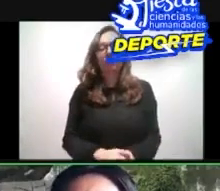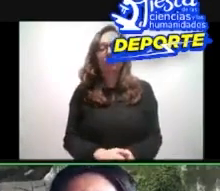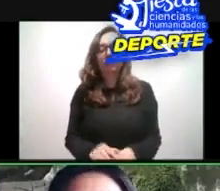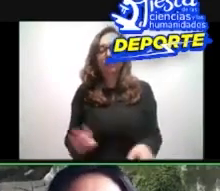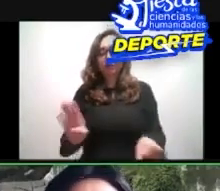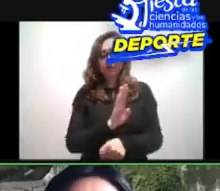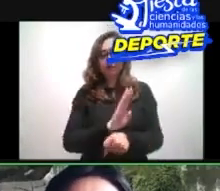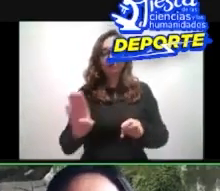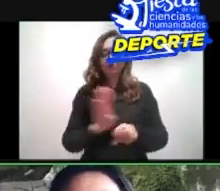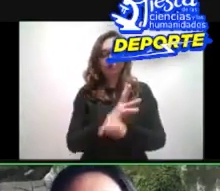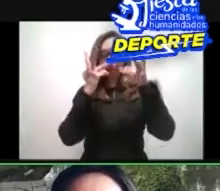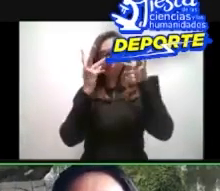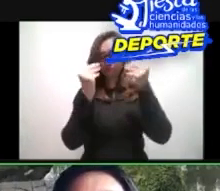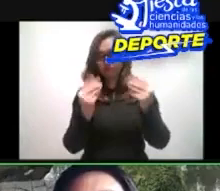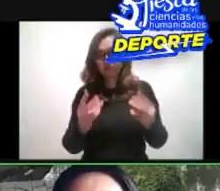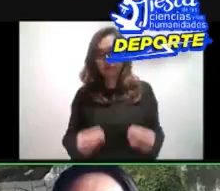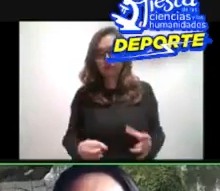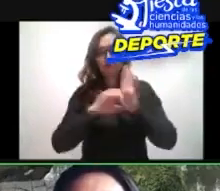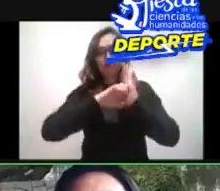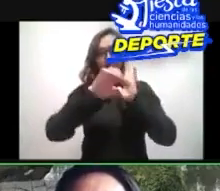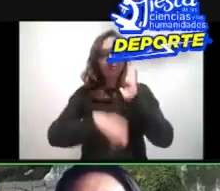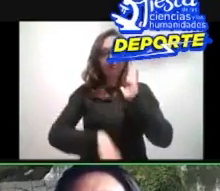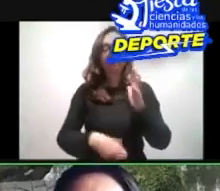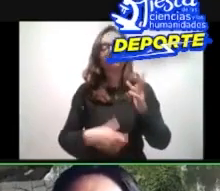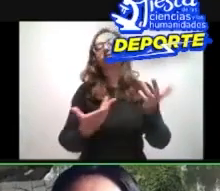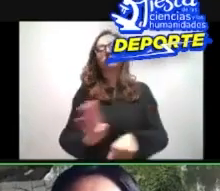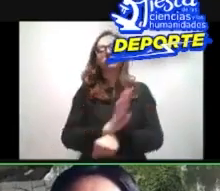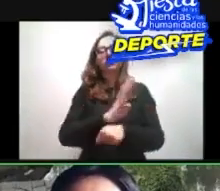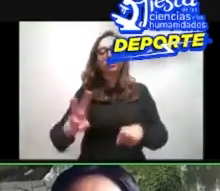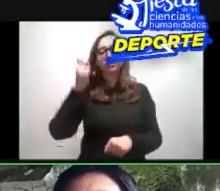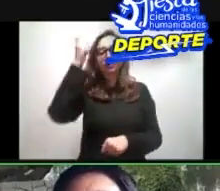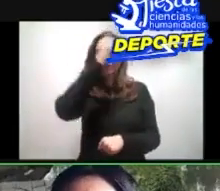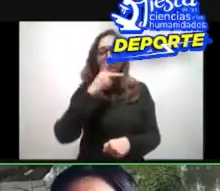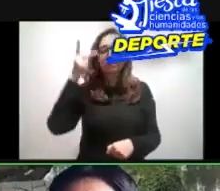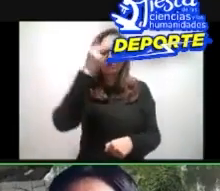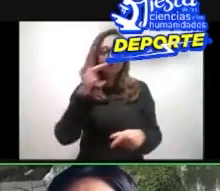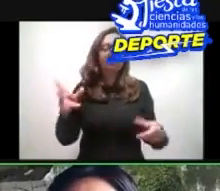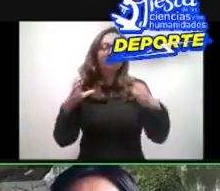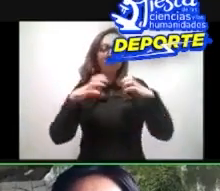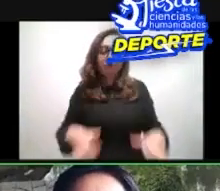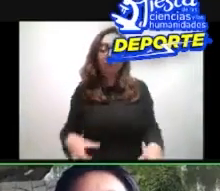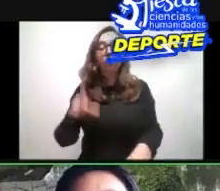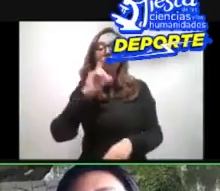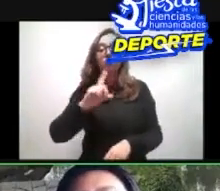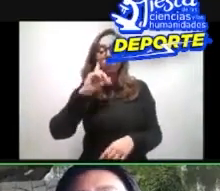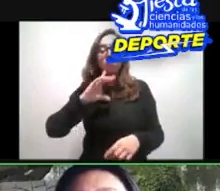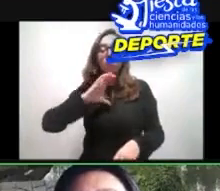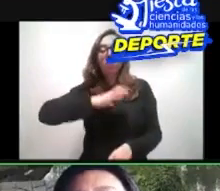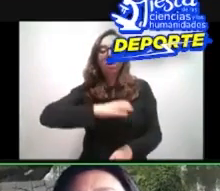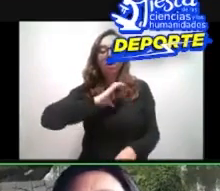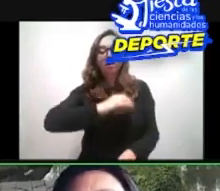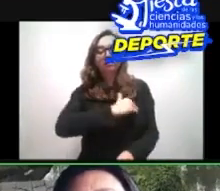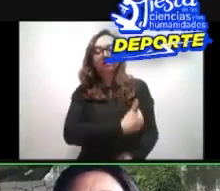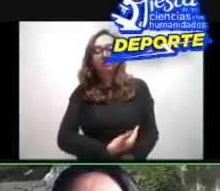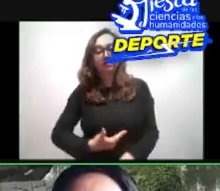beneficios son múltiples. Por ejemplo, hay beneficios psicológicos y físicos en mujeres con cáncer de mama. Se ha